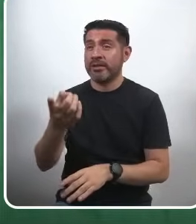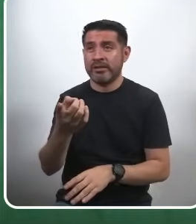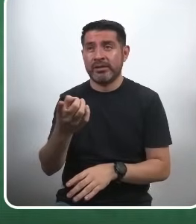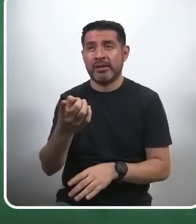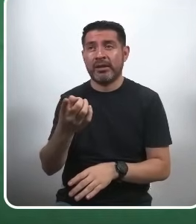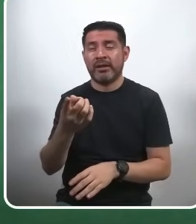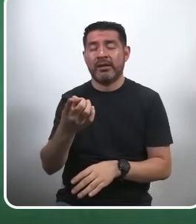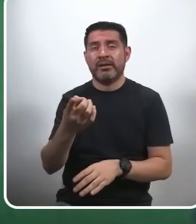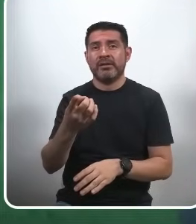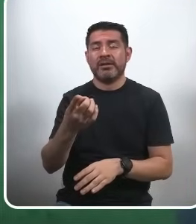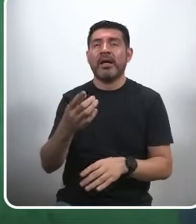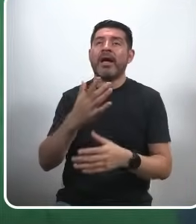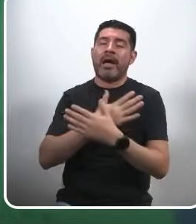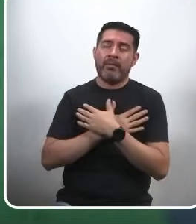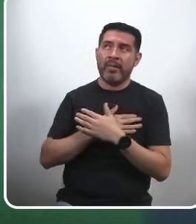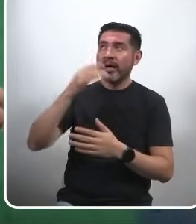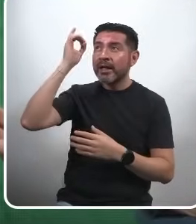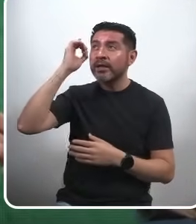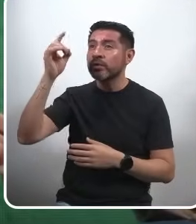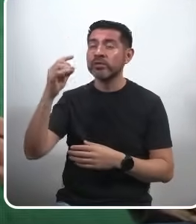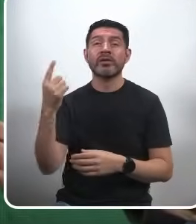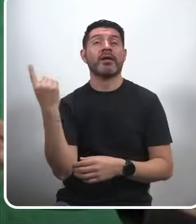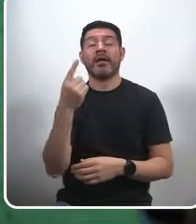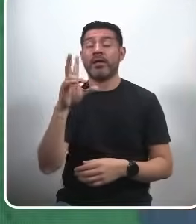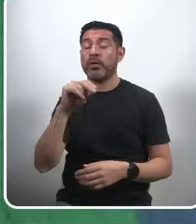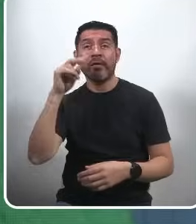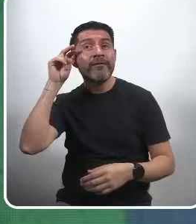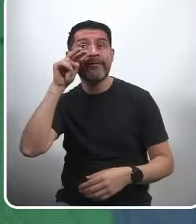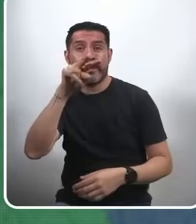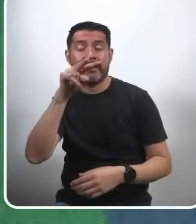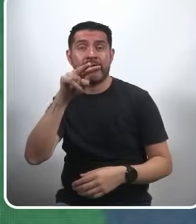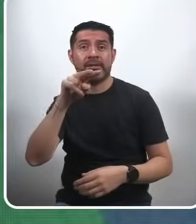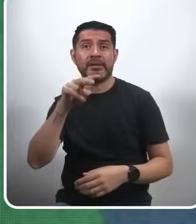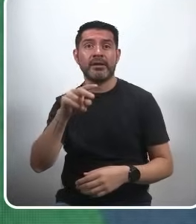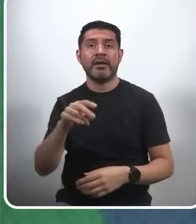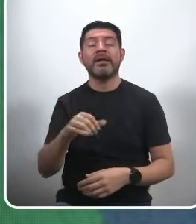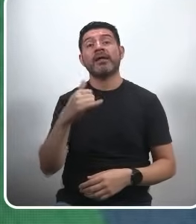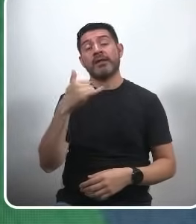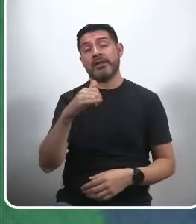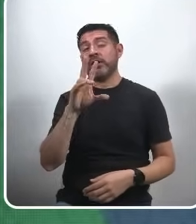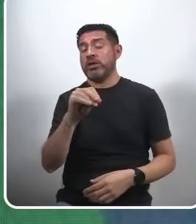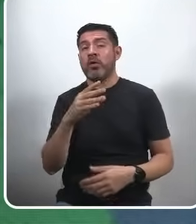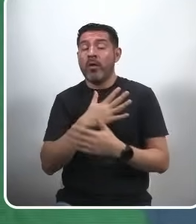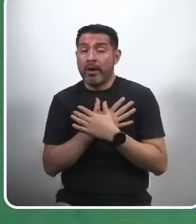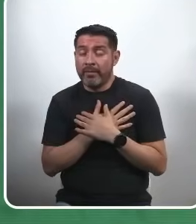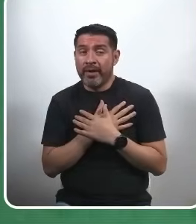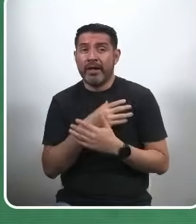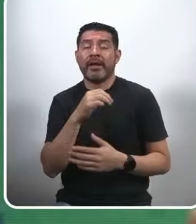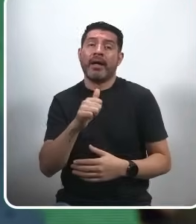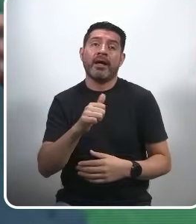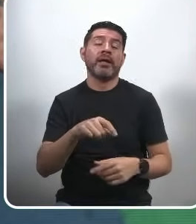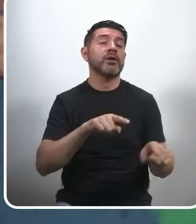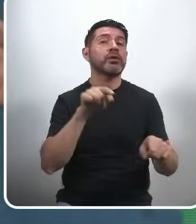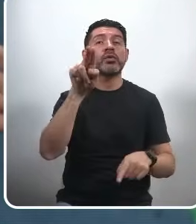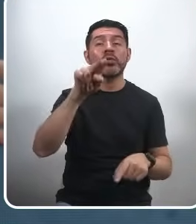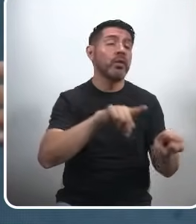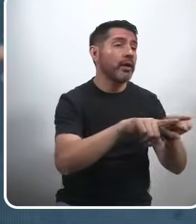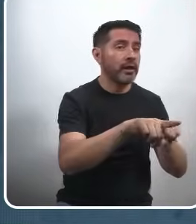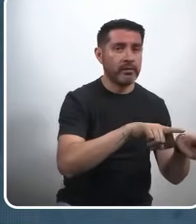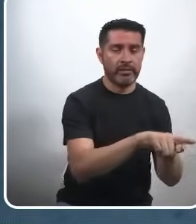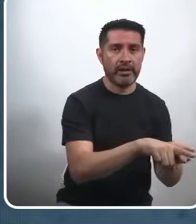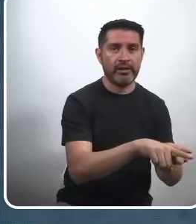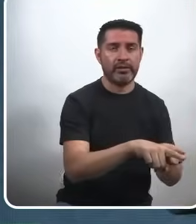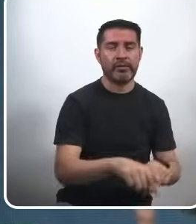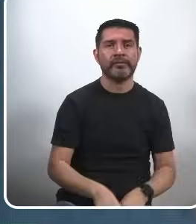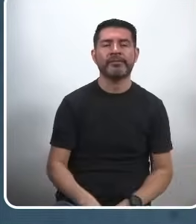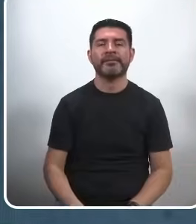si no amas a tu hermano que sí lo ves? El que ama a Dios también ama a su hermano.